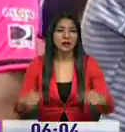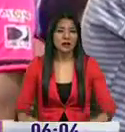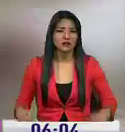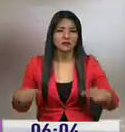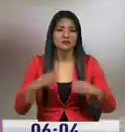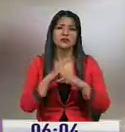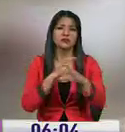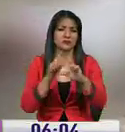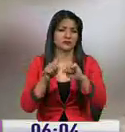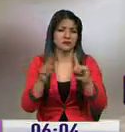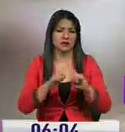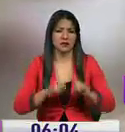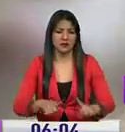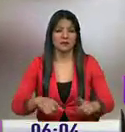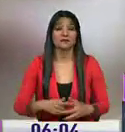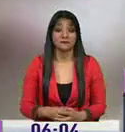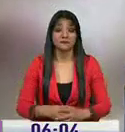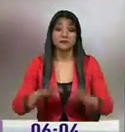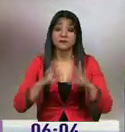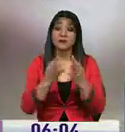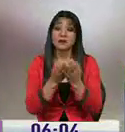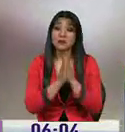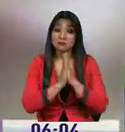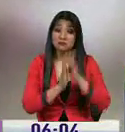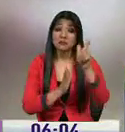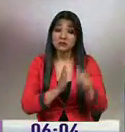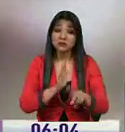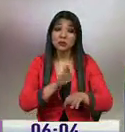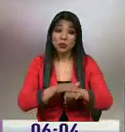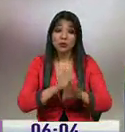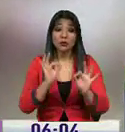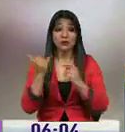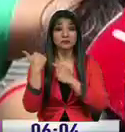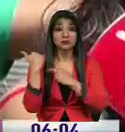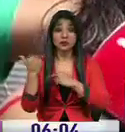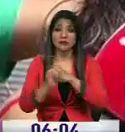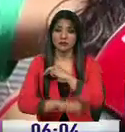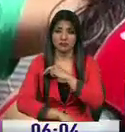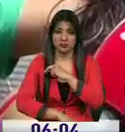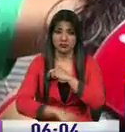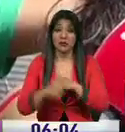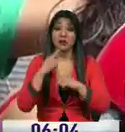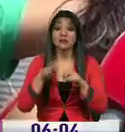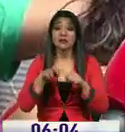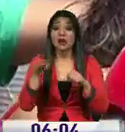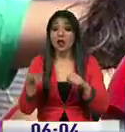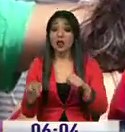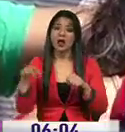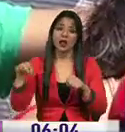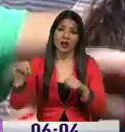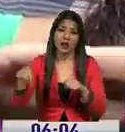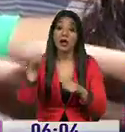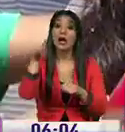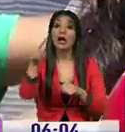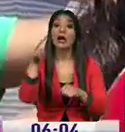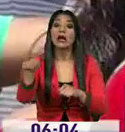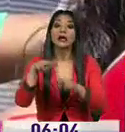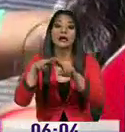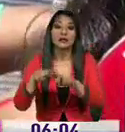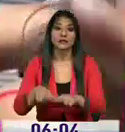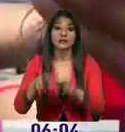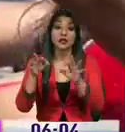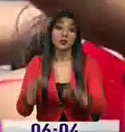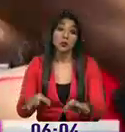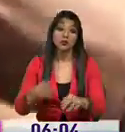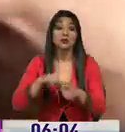sus familiares piden justicia. Sale y le dice, adelante también. Y viene mi hermano, se mete ahí.